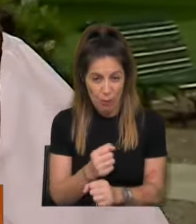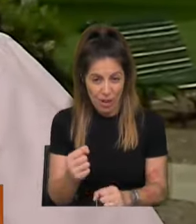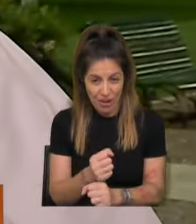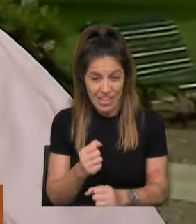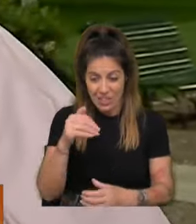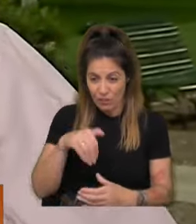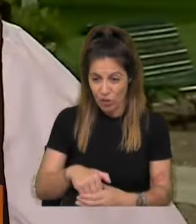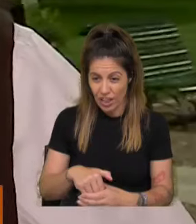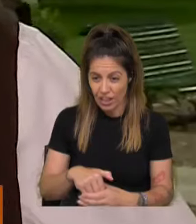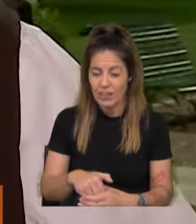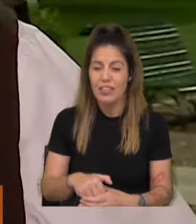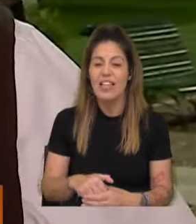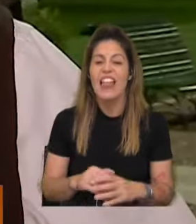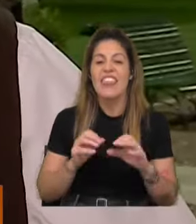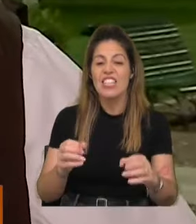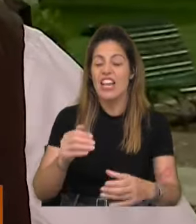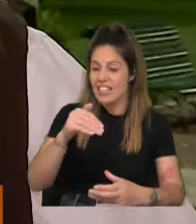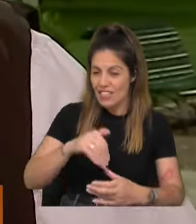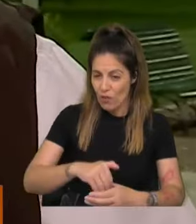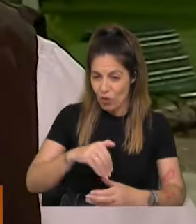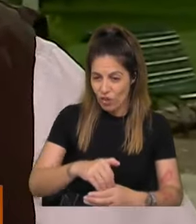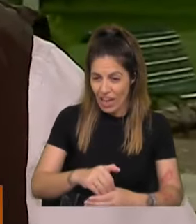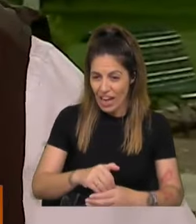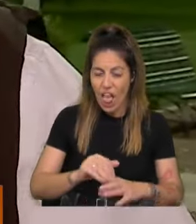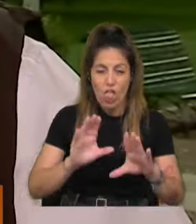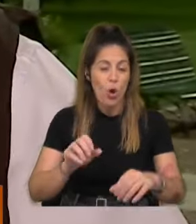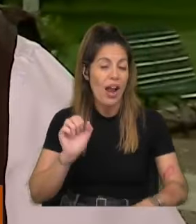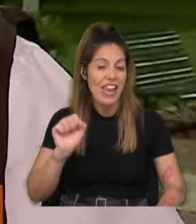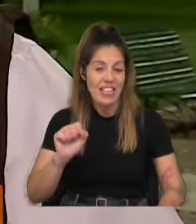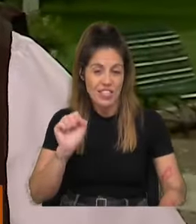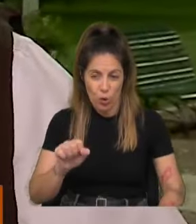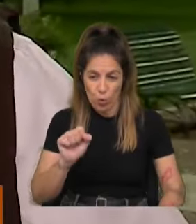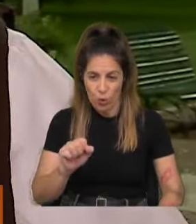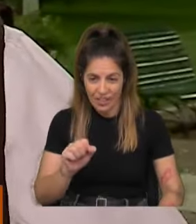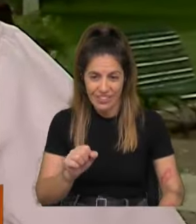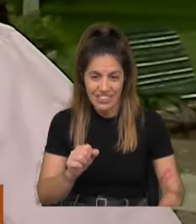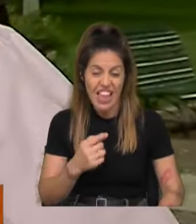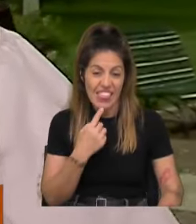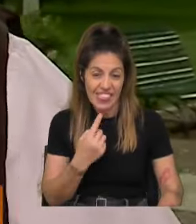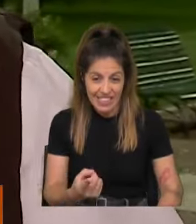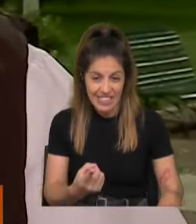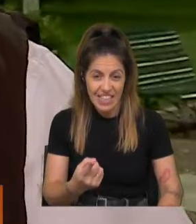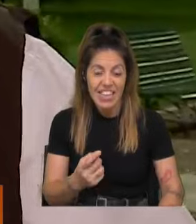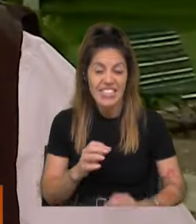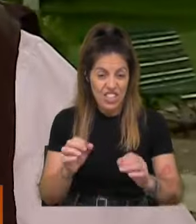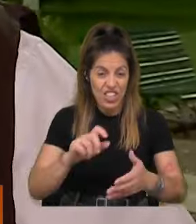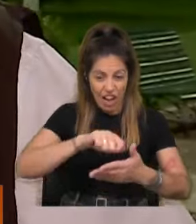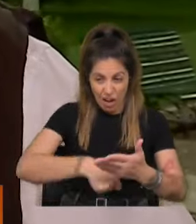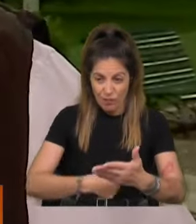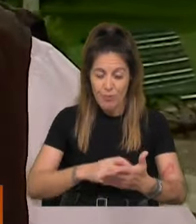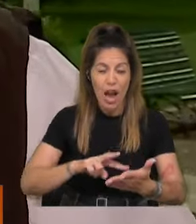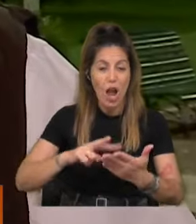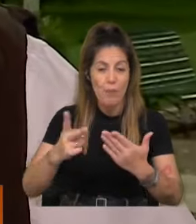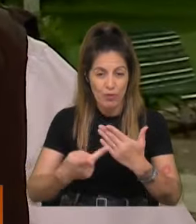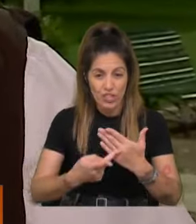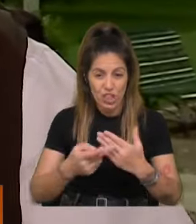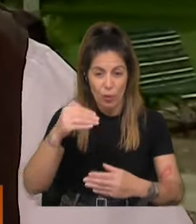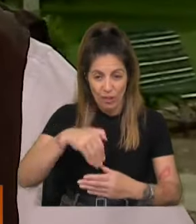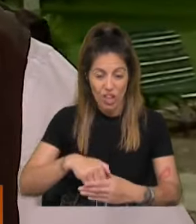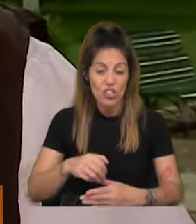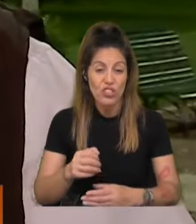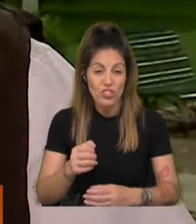votar bueno de llegarse a votar que toda las encuestas que tenemos que si si si se llegan la firma el proyecto si va a plebiscito se